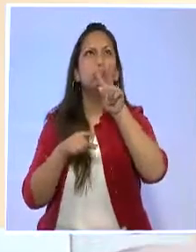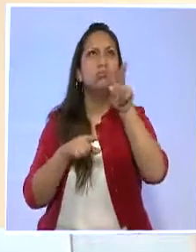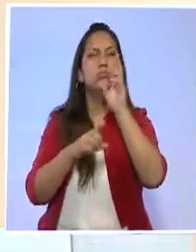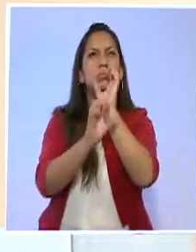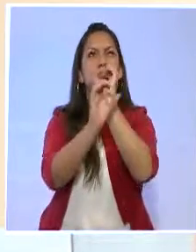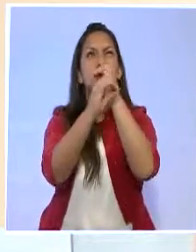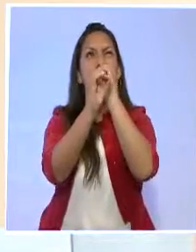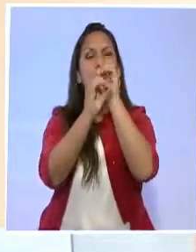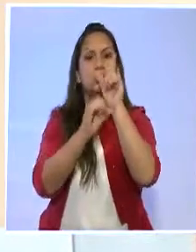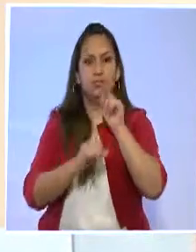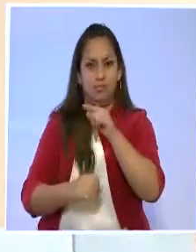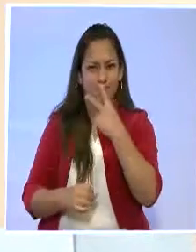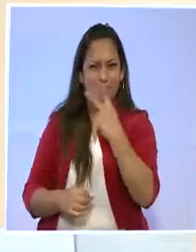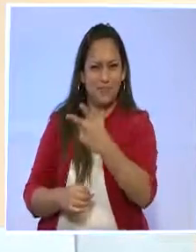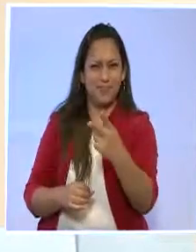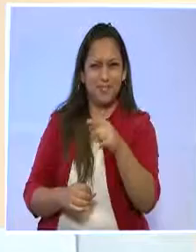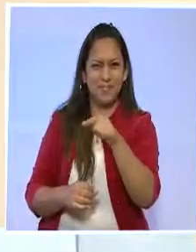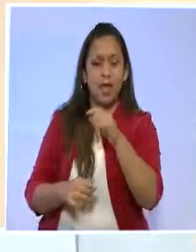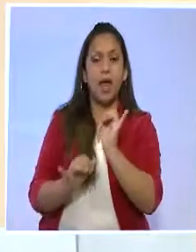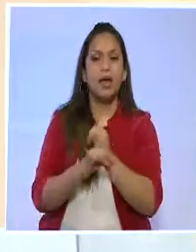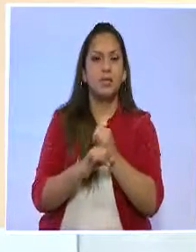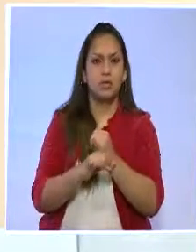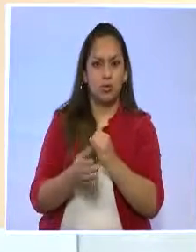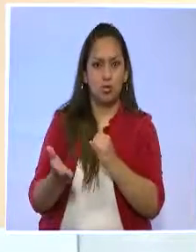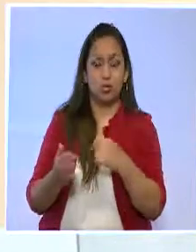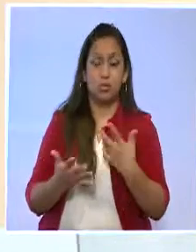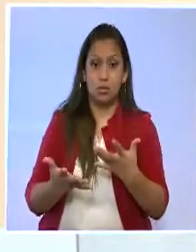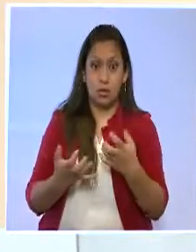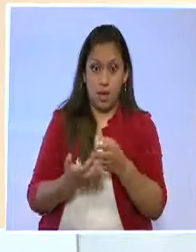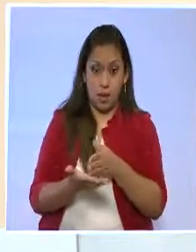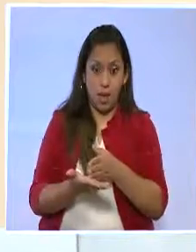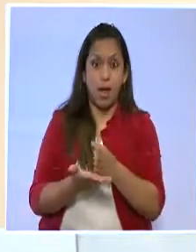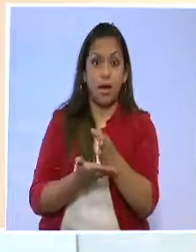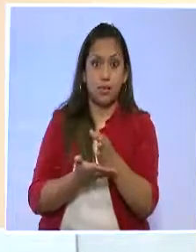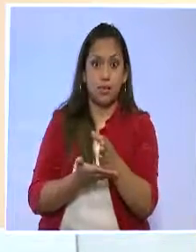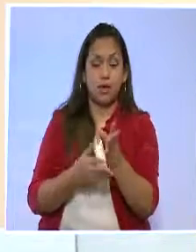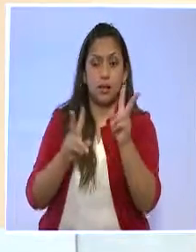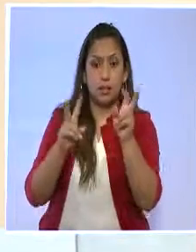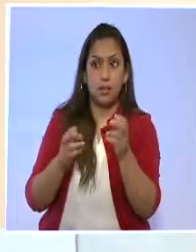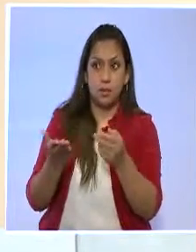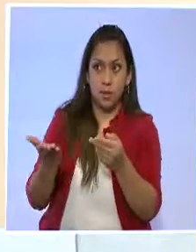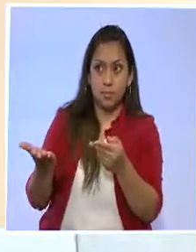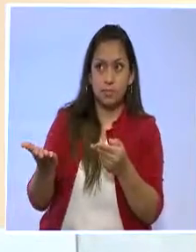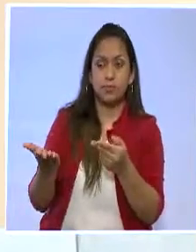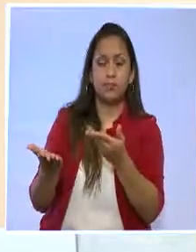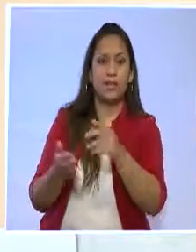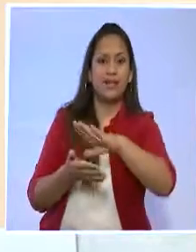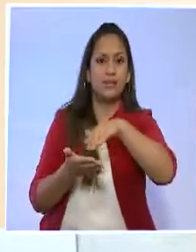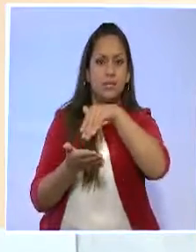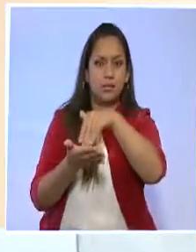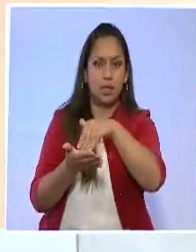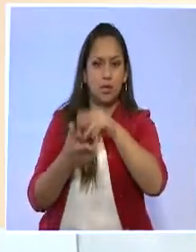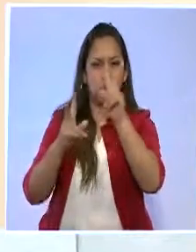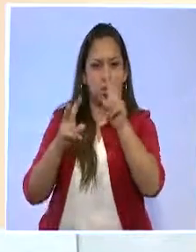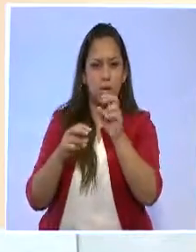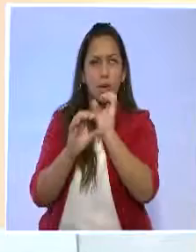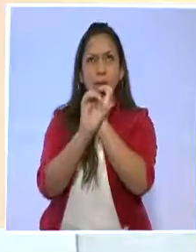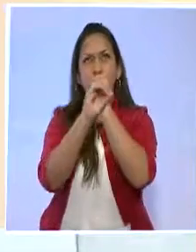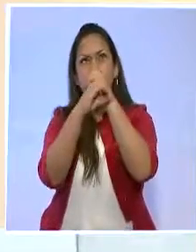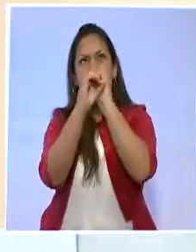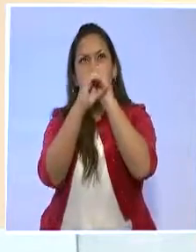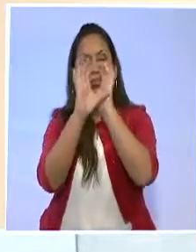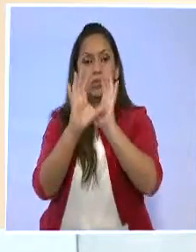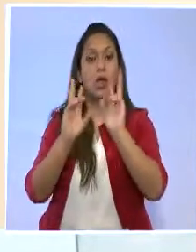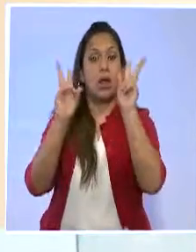acceder a una de las cosas a las que nosotros nos interesa mucho es una herramienta que ellos tienen a través de este centro te satelital que es para el tema de fenómenos